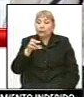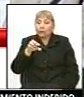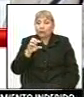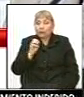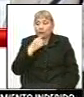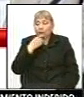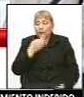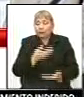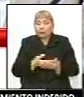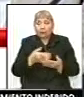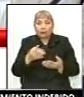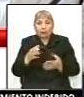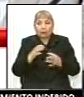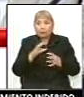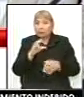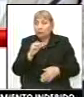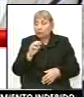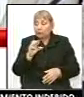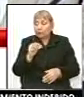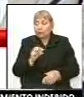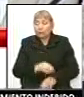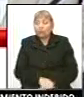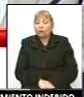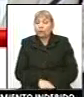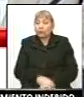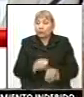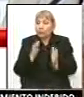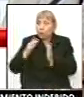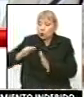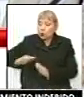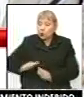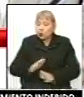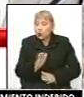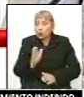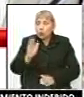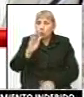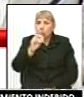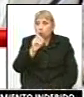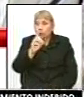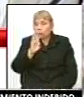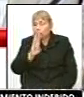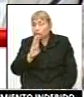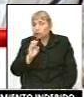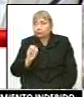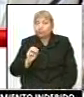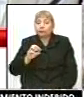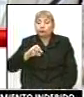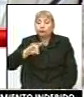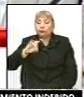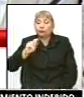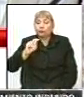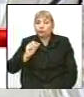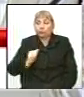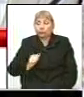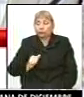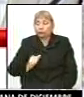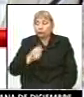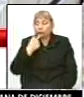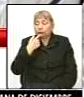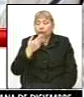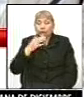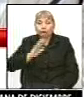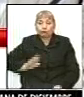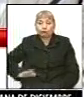se extiende en la Boca del Manu y hasta Ibe. La ruta E-104, que busca la conexión entre Iñapar y Puerto Esperanza. Esta carretera